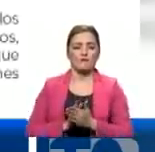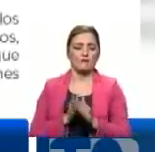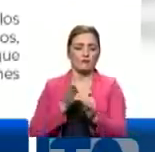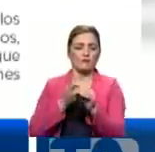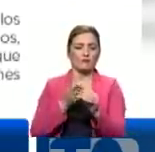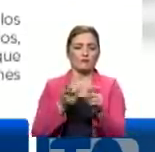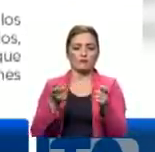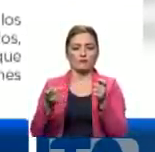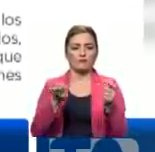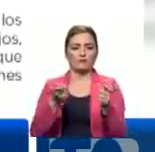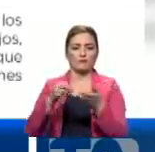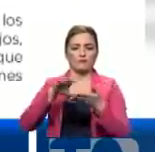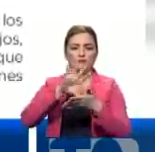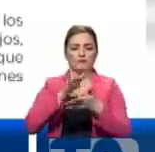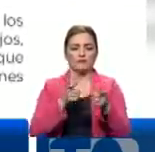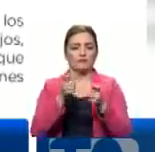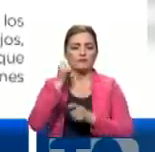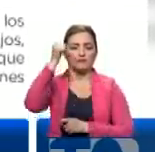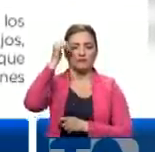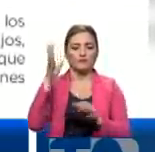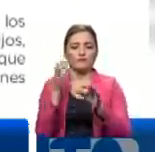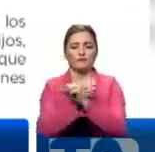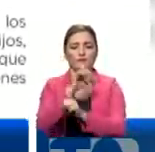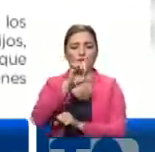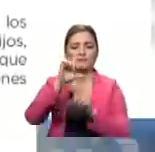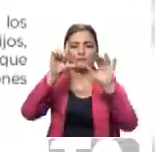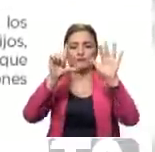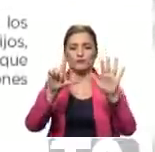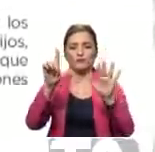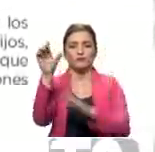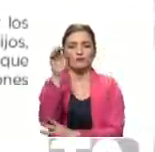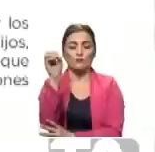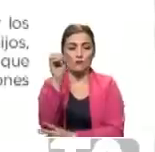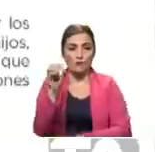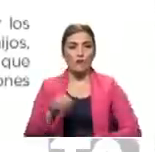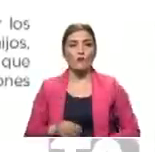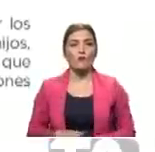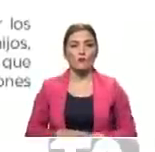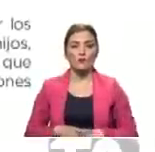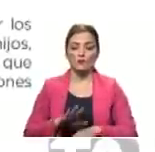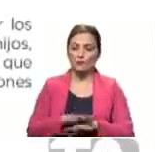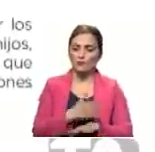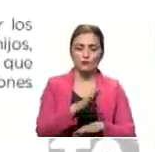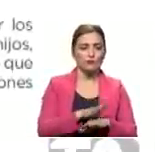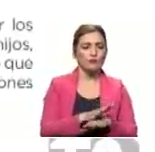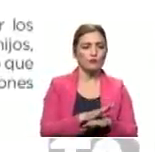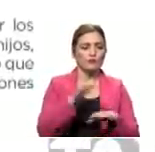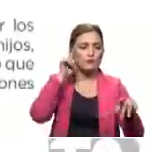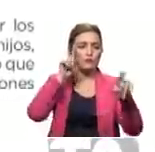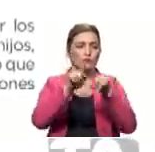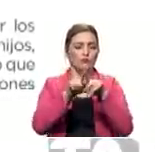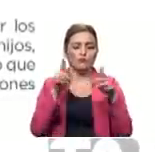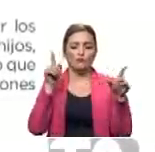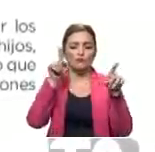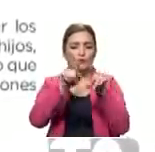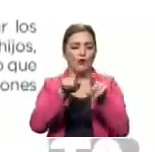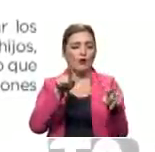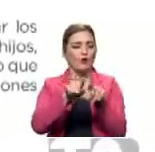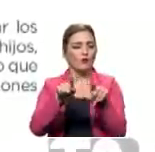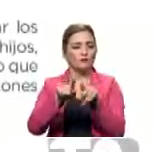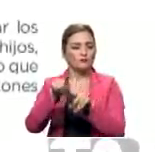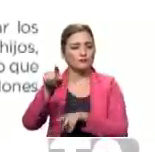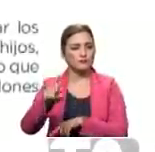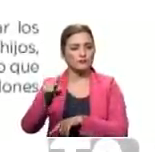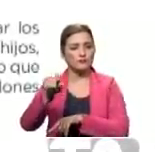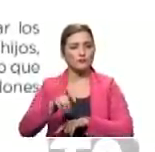por tomarse la sede del Parlamento la noche de este lunes 7 de octubre. Hoy más que nunca hacemos un llamado al consenso, a alcanzar los acuerdos